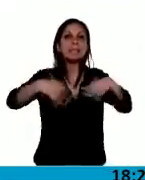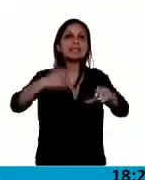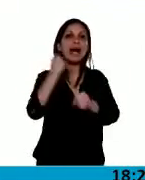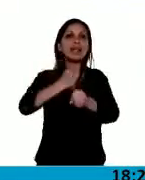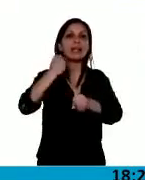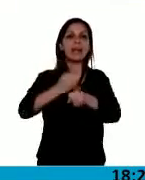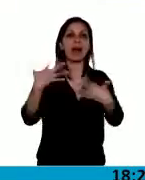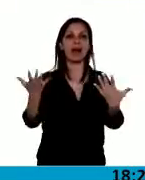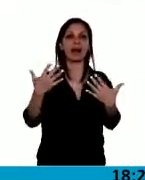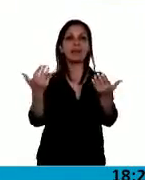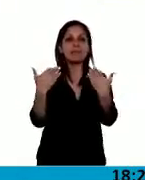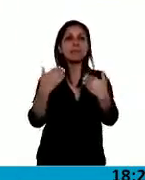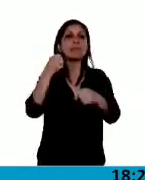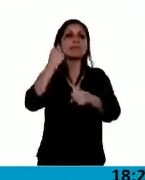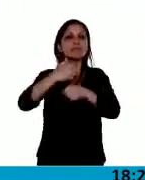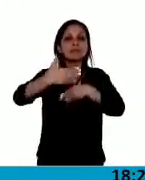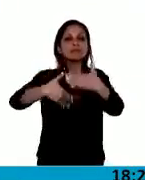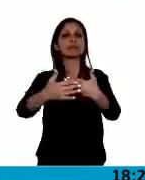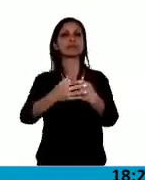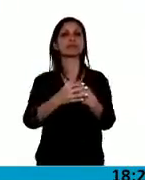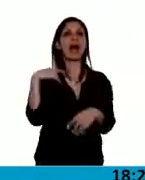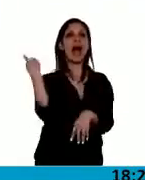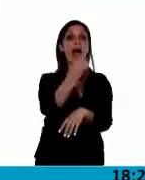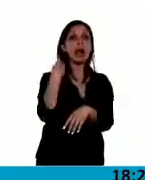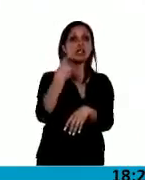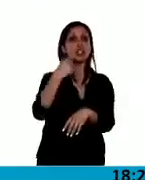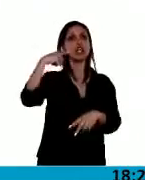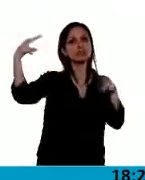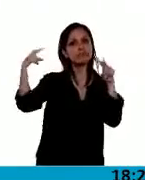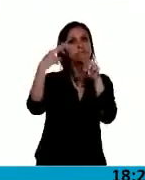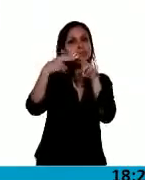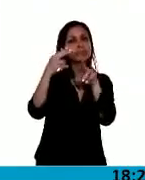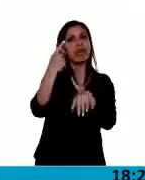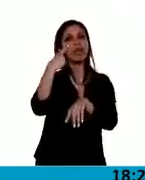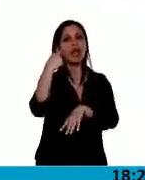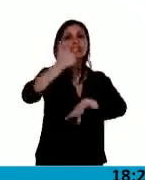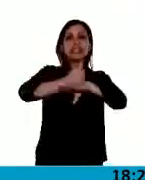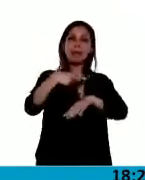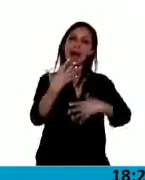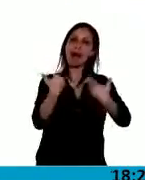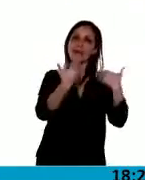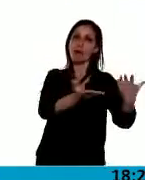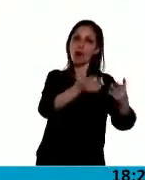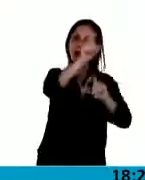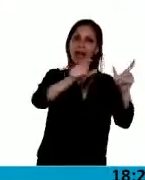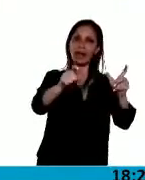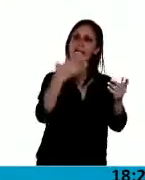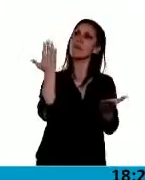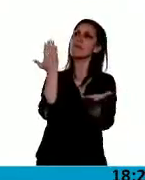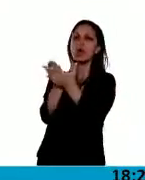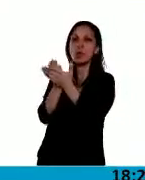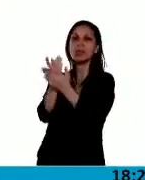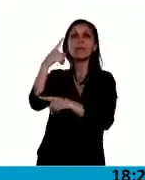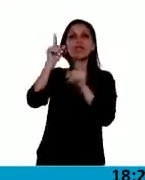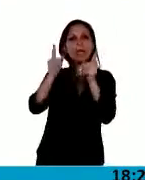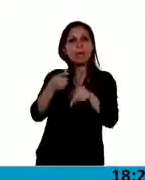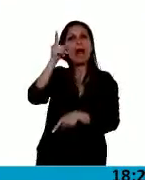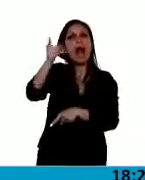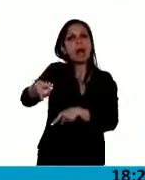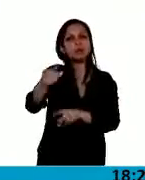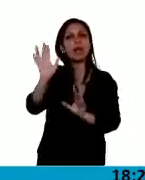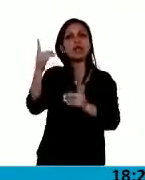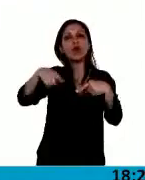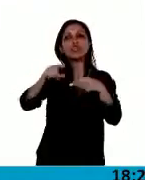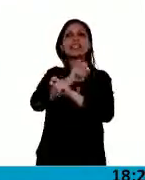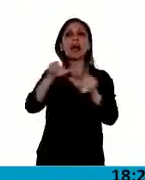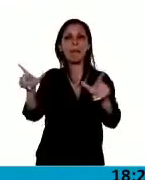del frente de todos. A nosotros nos van a seguir encontrando del lado de la gente, haciendo propuestas, pero también marcando lo que está mal. Porque lo que